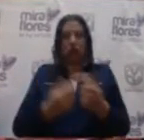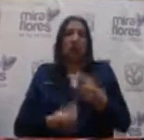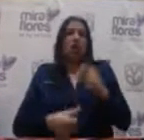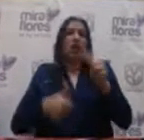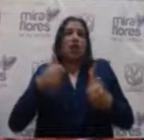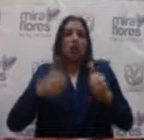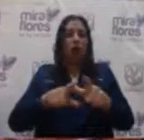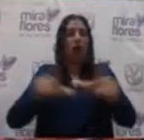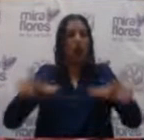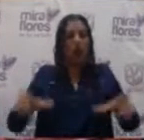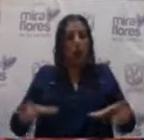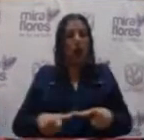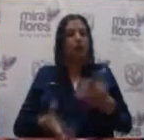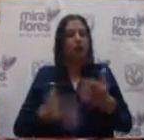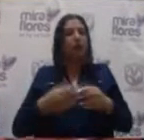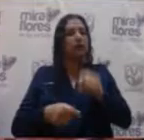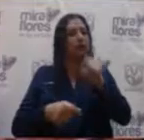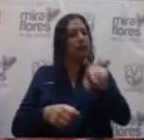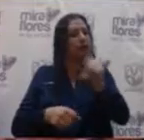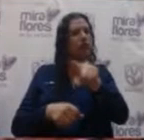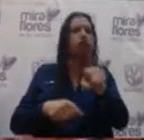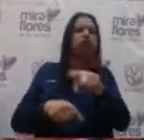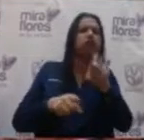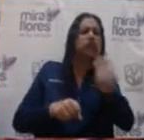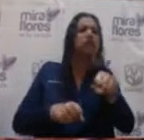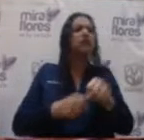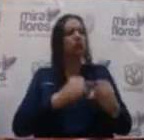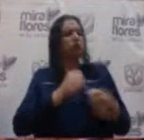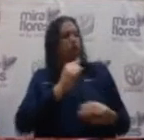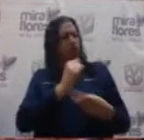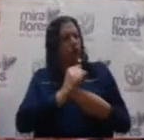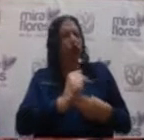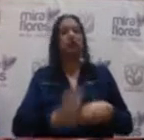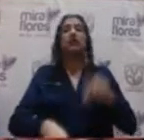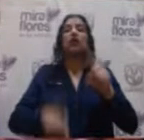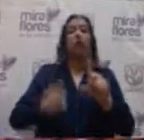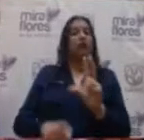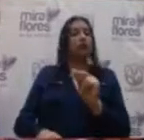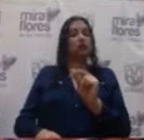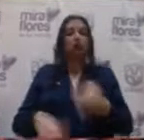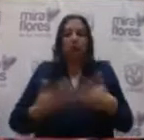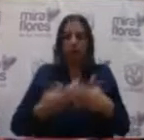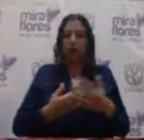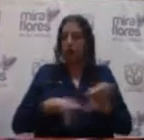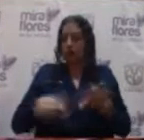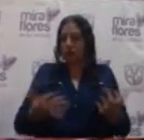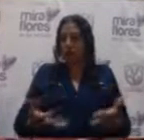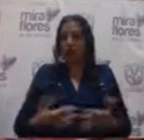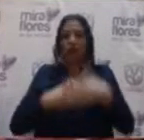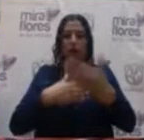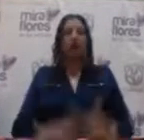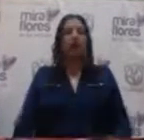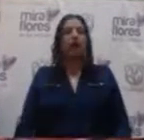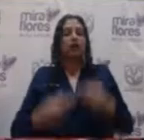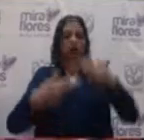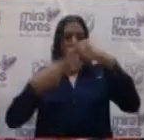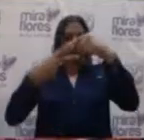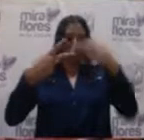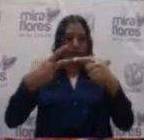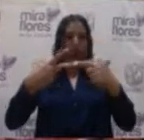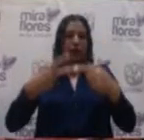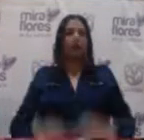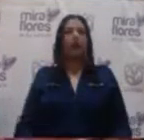podrían ser absolutamente seguras y qué zonas no, para poder ver qué es lo que se hace a continuación. En ese orden de ideas